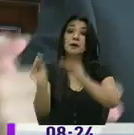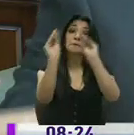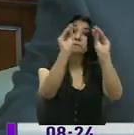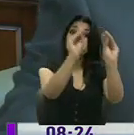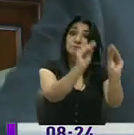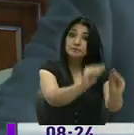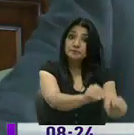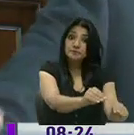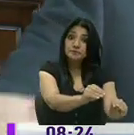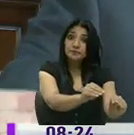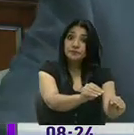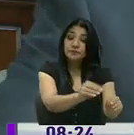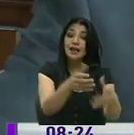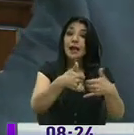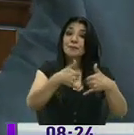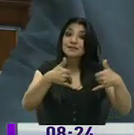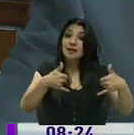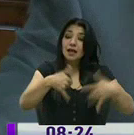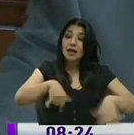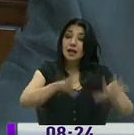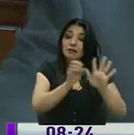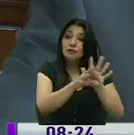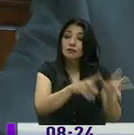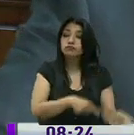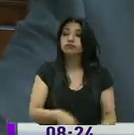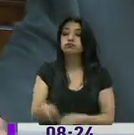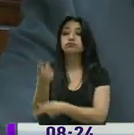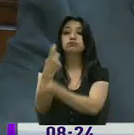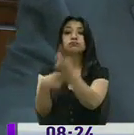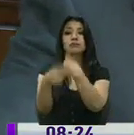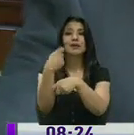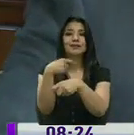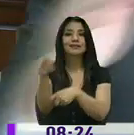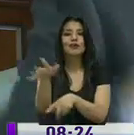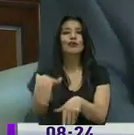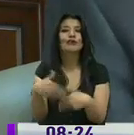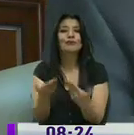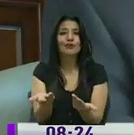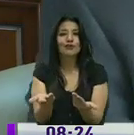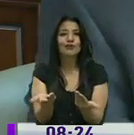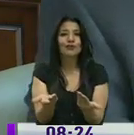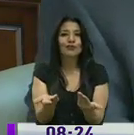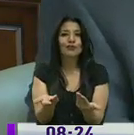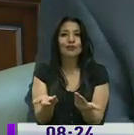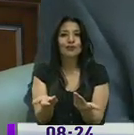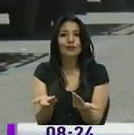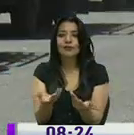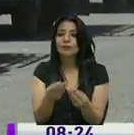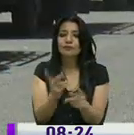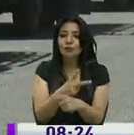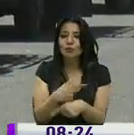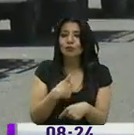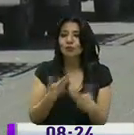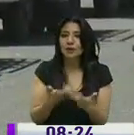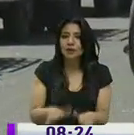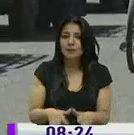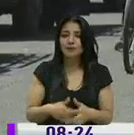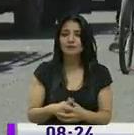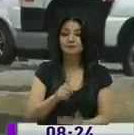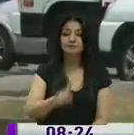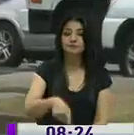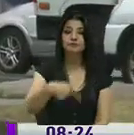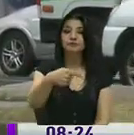almacén y el almacén como como vende al consumidor final si es que se queda sin producto el próximo trimestre